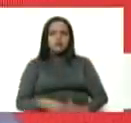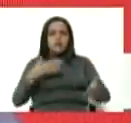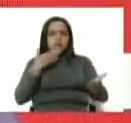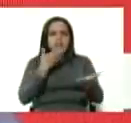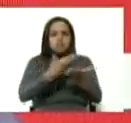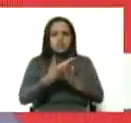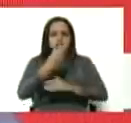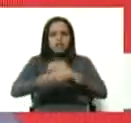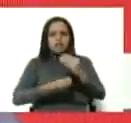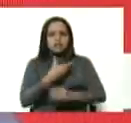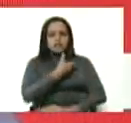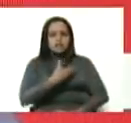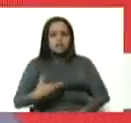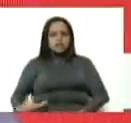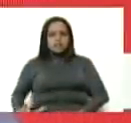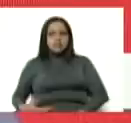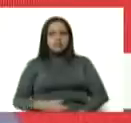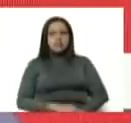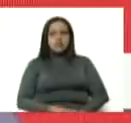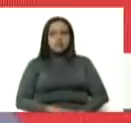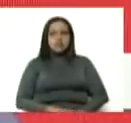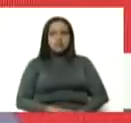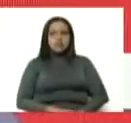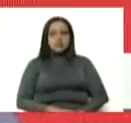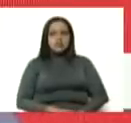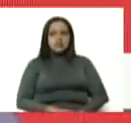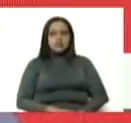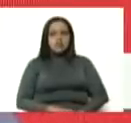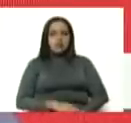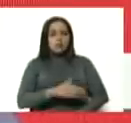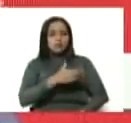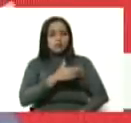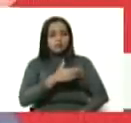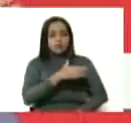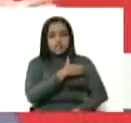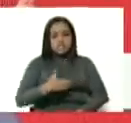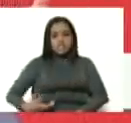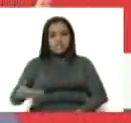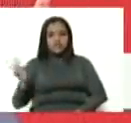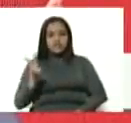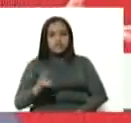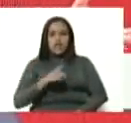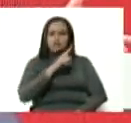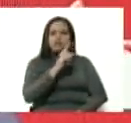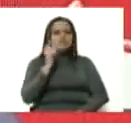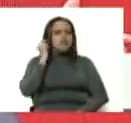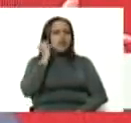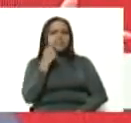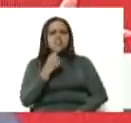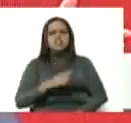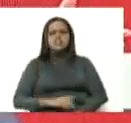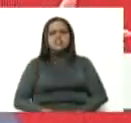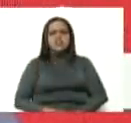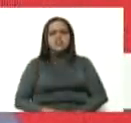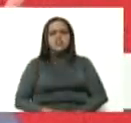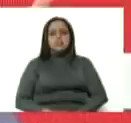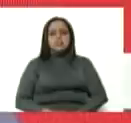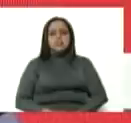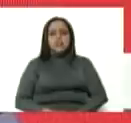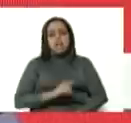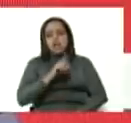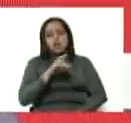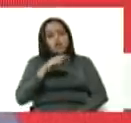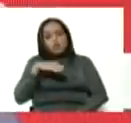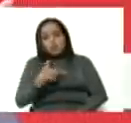hecho el presidente como jefe de Estado. Entonces esa señora dice: no, es que en realidad ellos no son, no